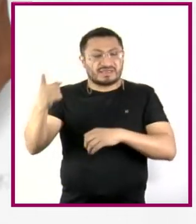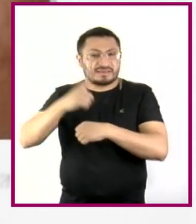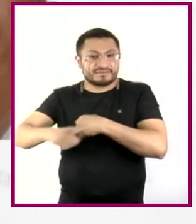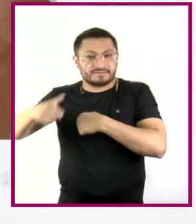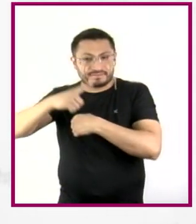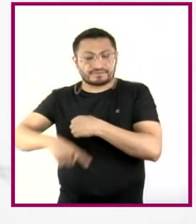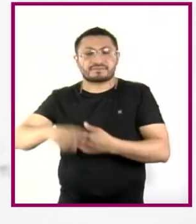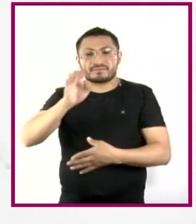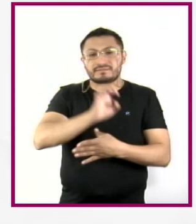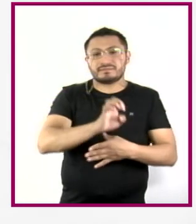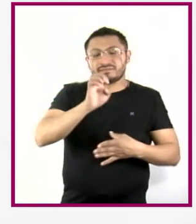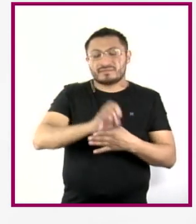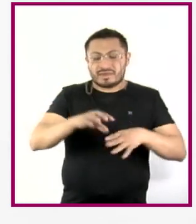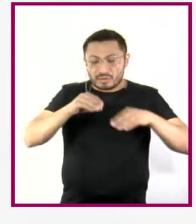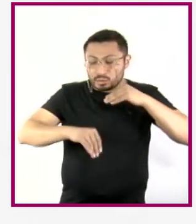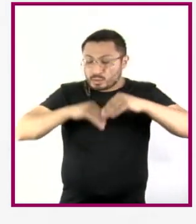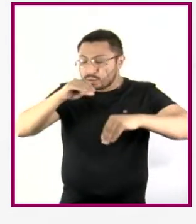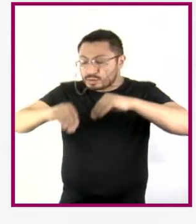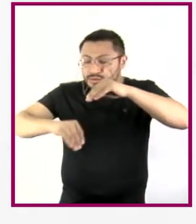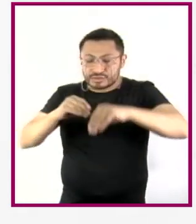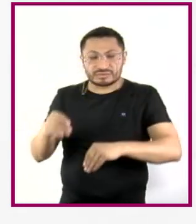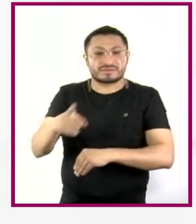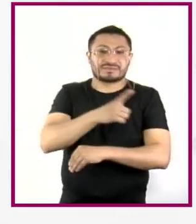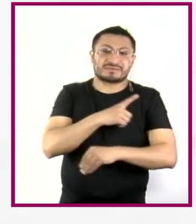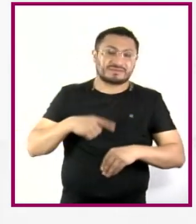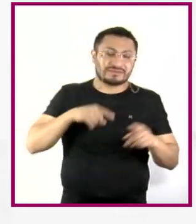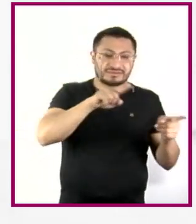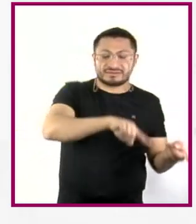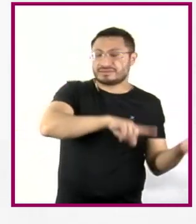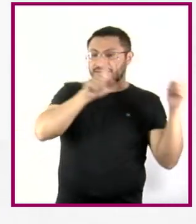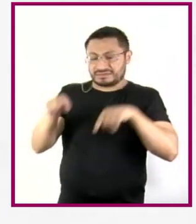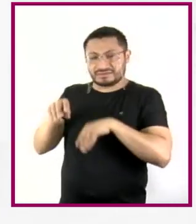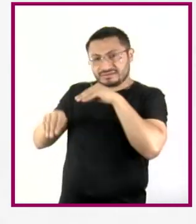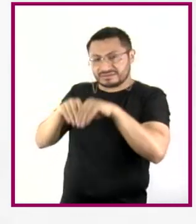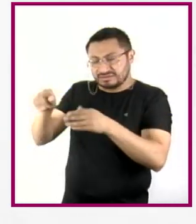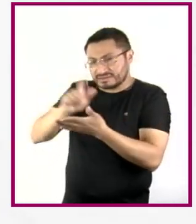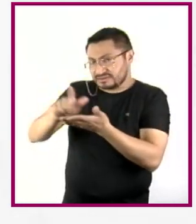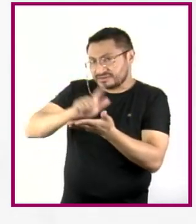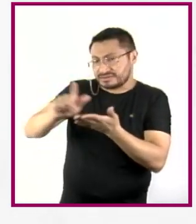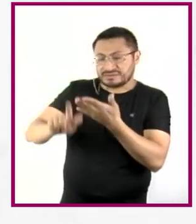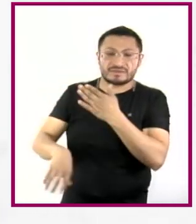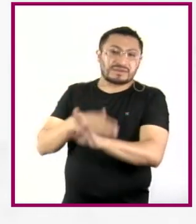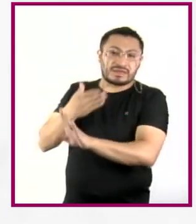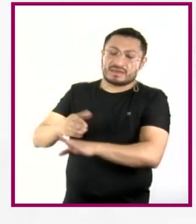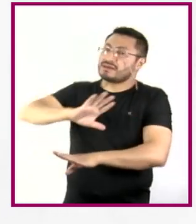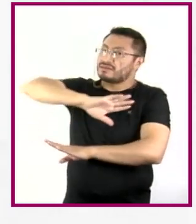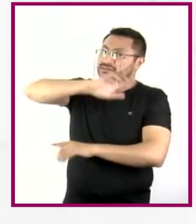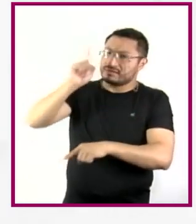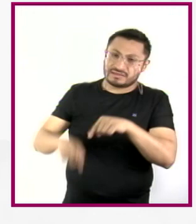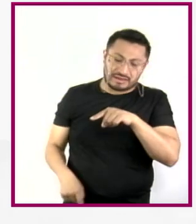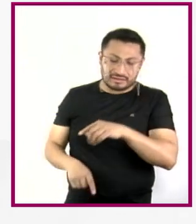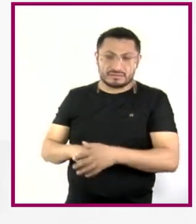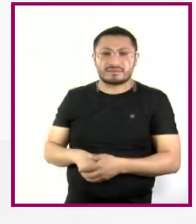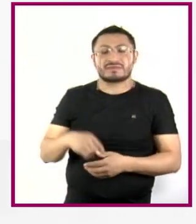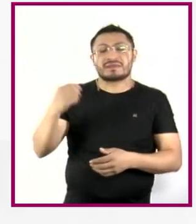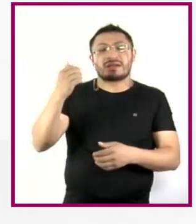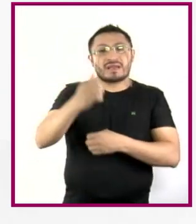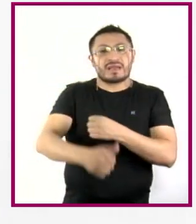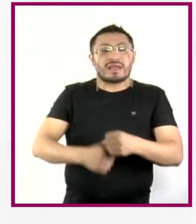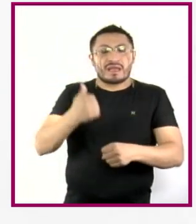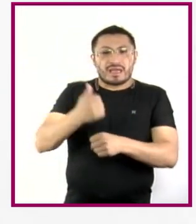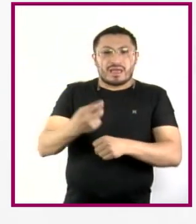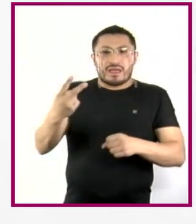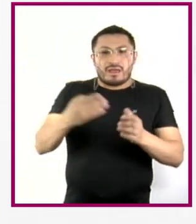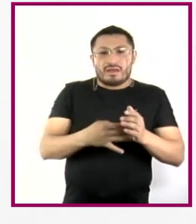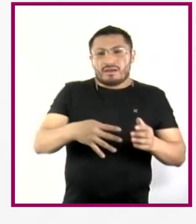el principio de la reparación del daño ambiental. Y desde el año 2013, en el país tenemos la Ley Federal de